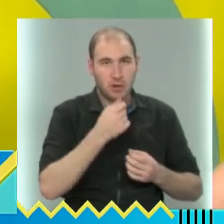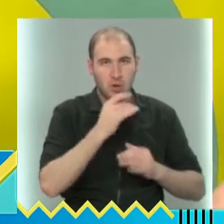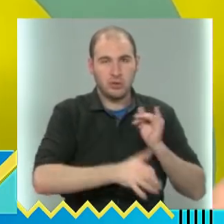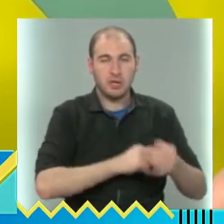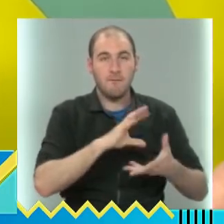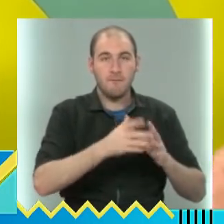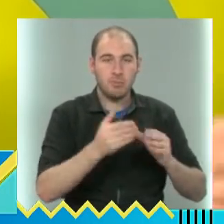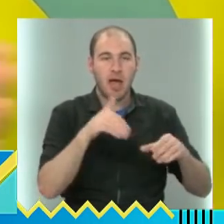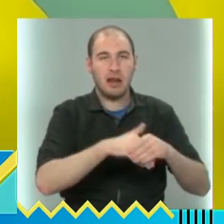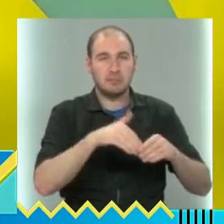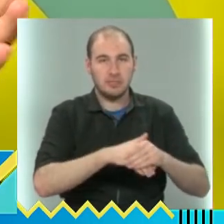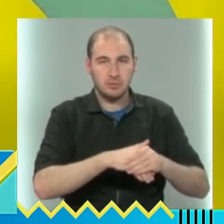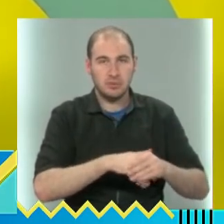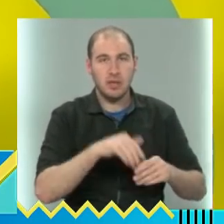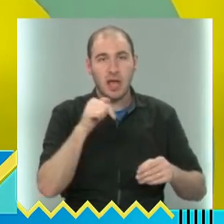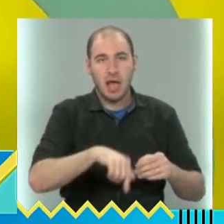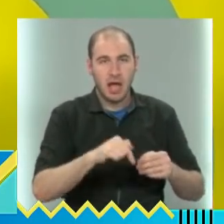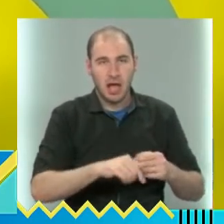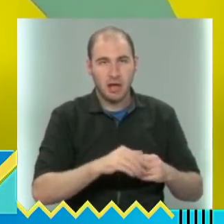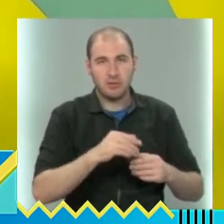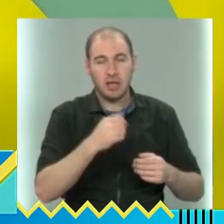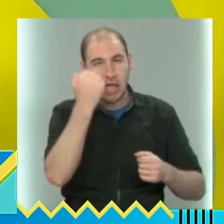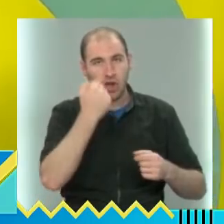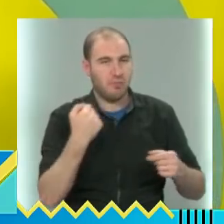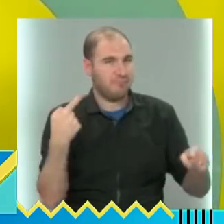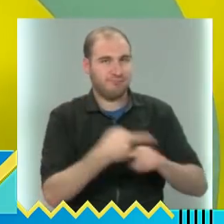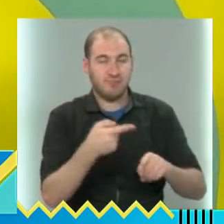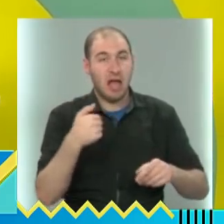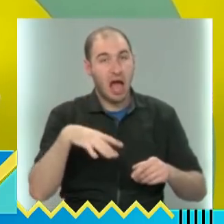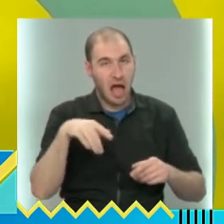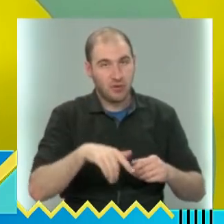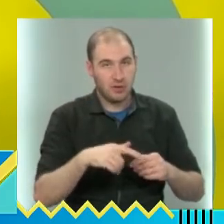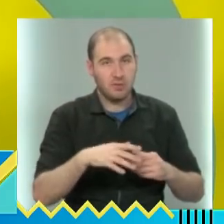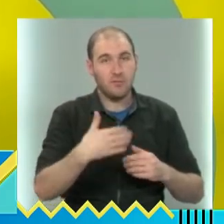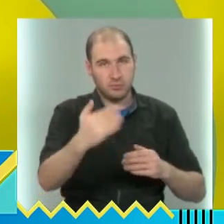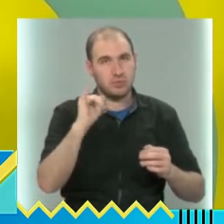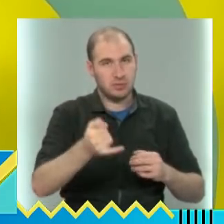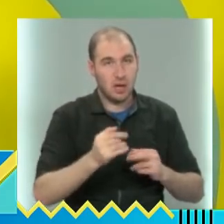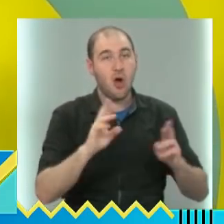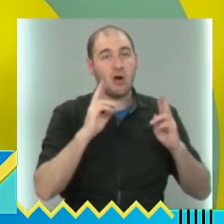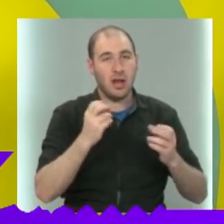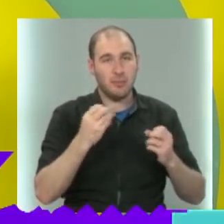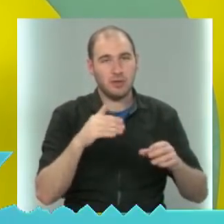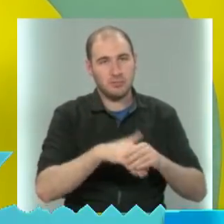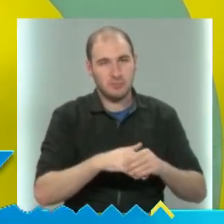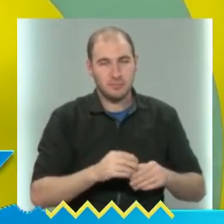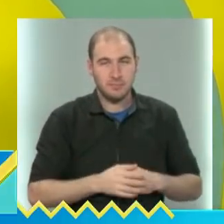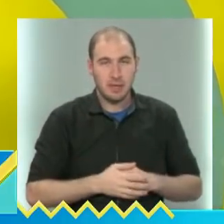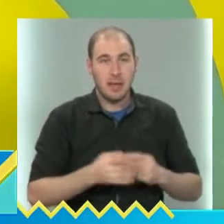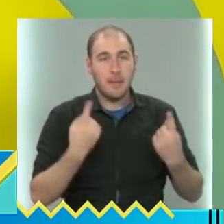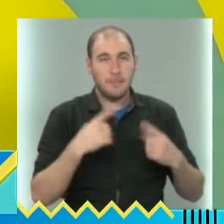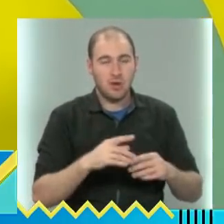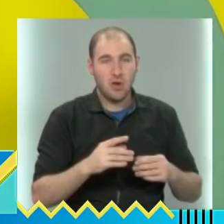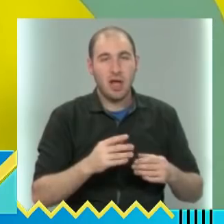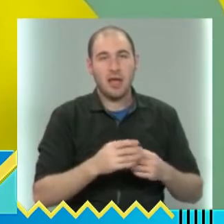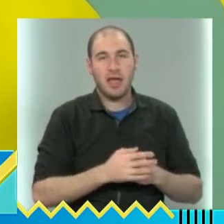de mecanismos de almacenamiento que hoy son absolutamente antieconómicos, todavía van a serlo en un futuro, esperemos cercano, pero la